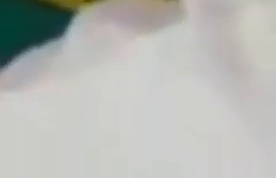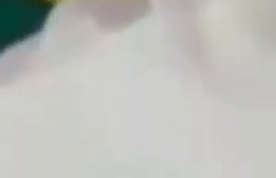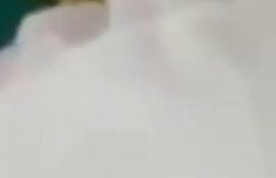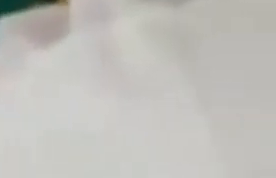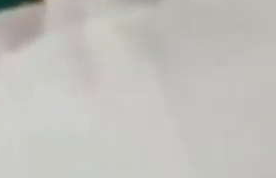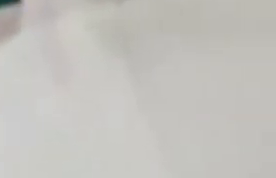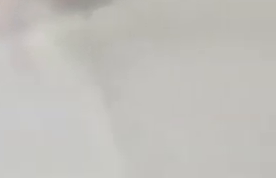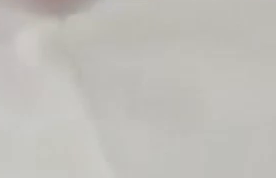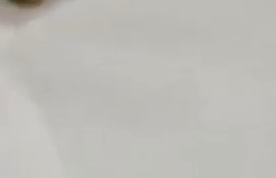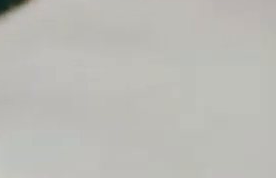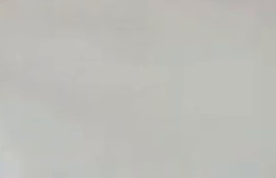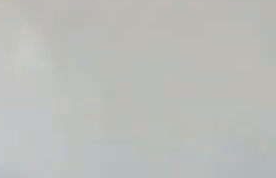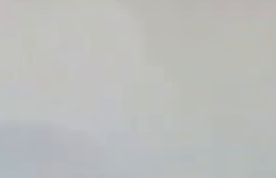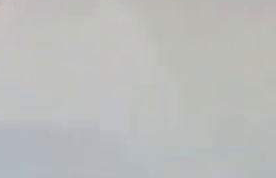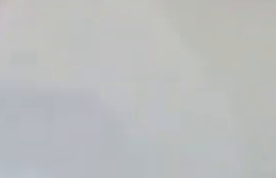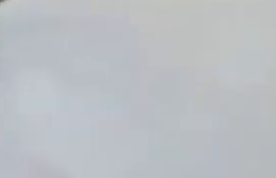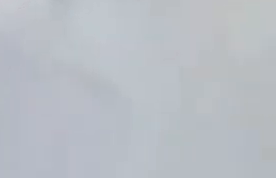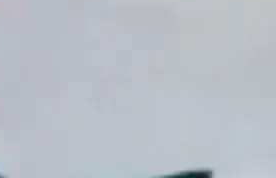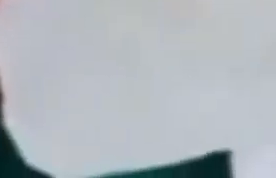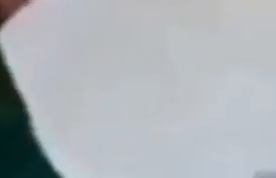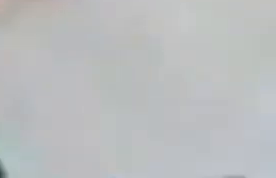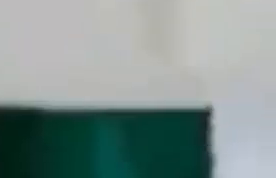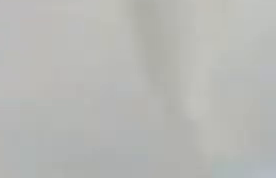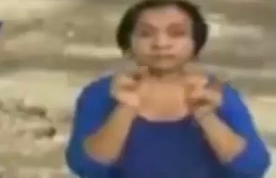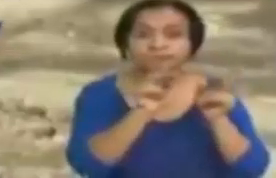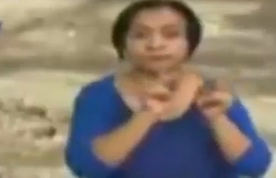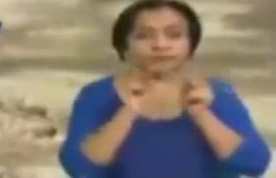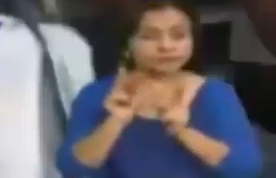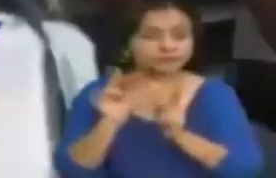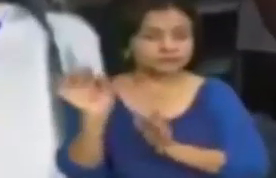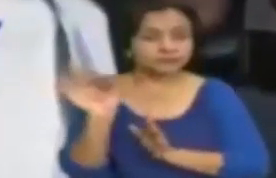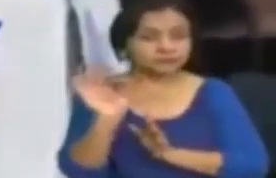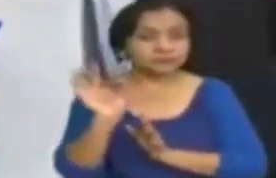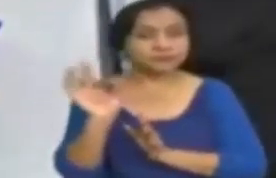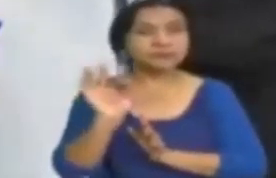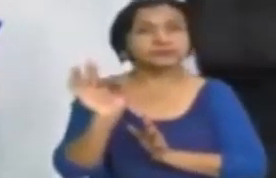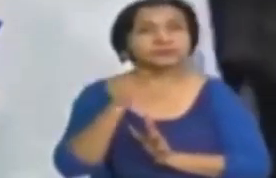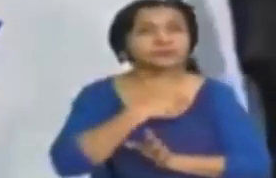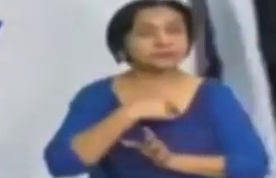20% de la población meta. Para Noticias 12, Gabriela Solórzano.